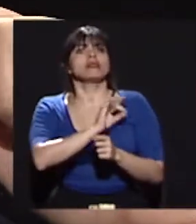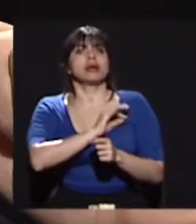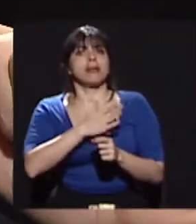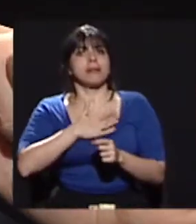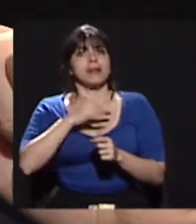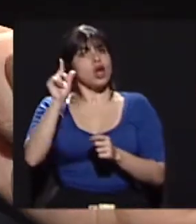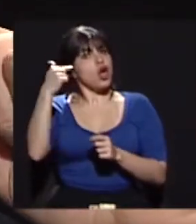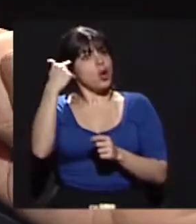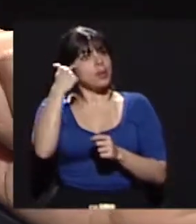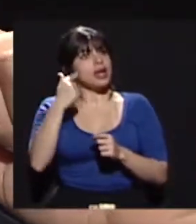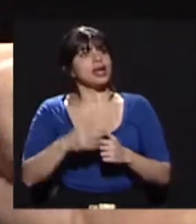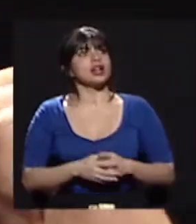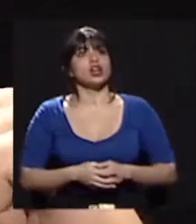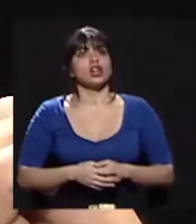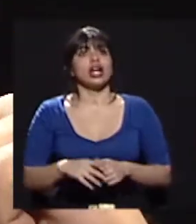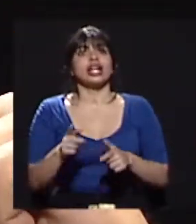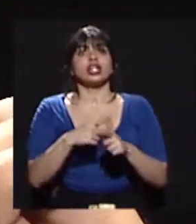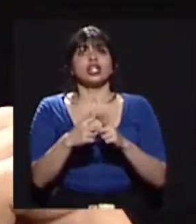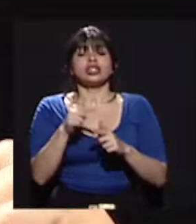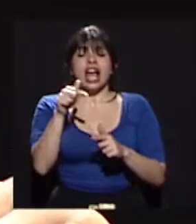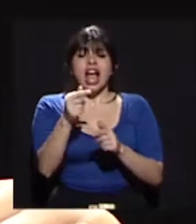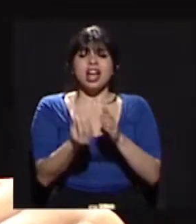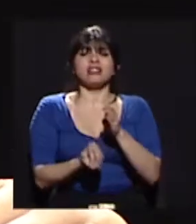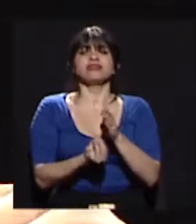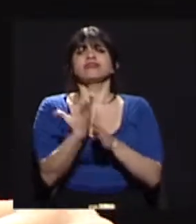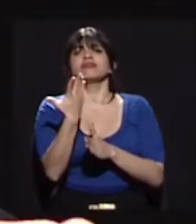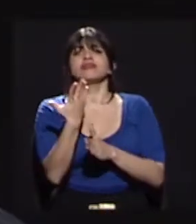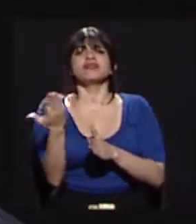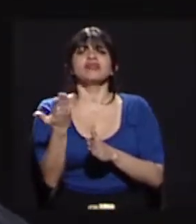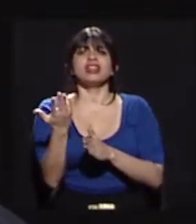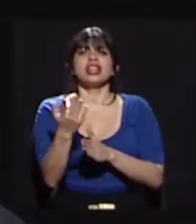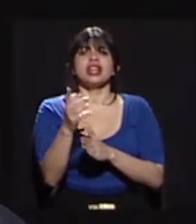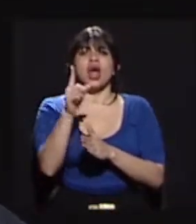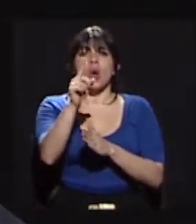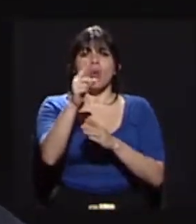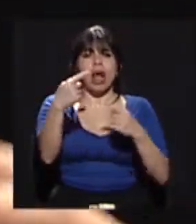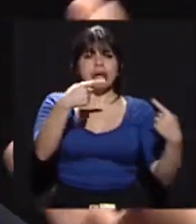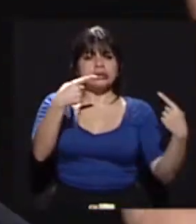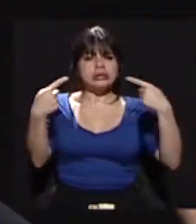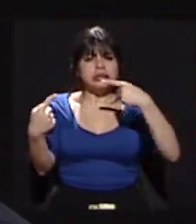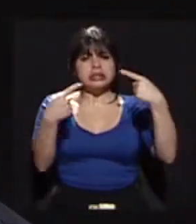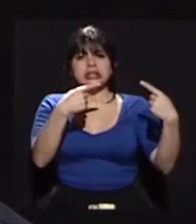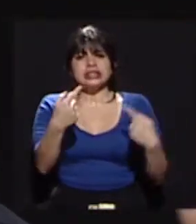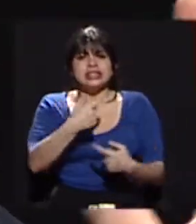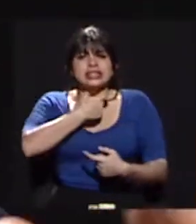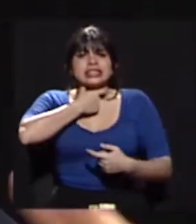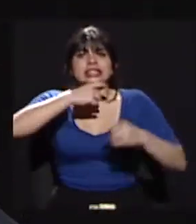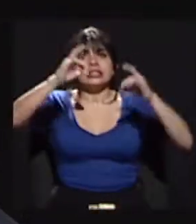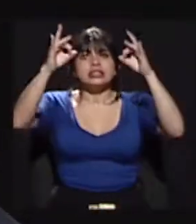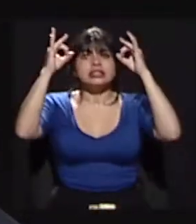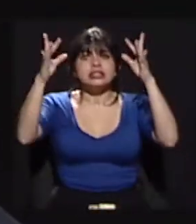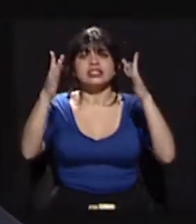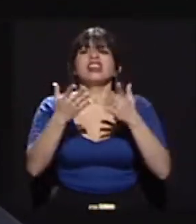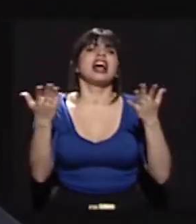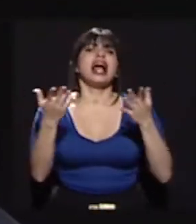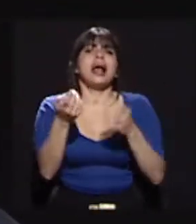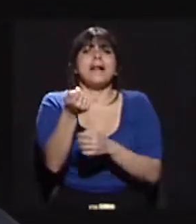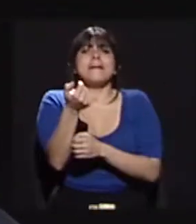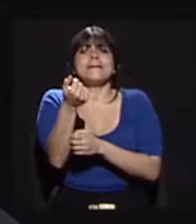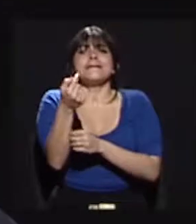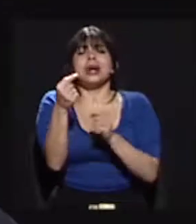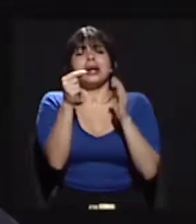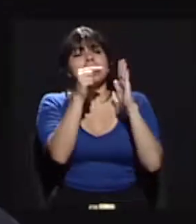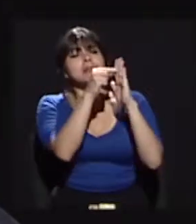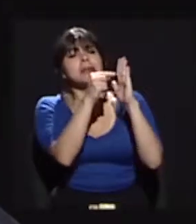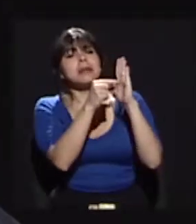gobierno entonces aquí se genera un una batahola grande una crisis espantosa sobre unos pocos artículos